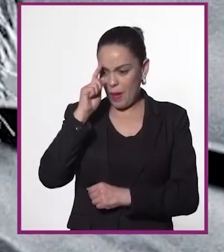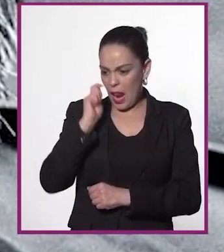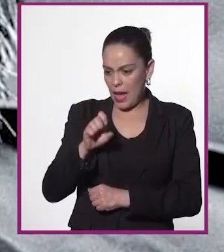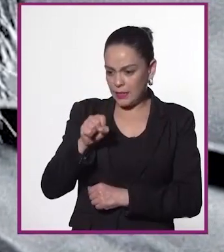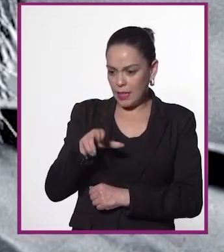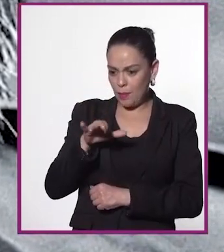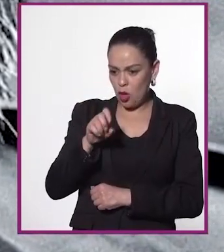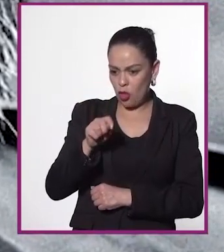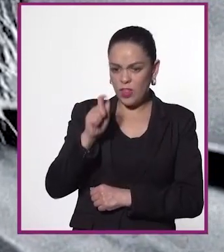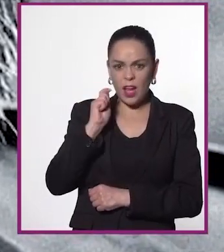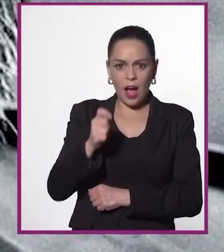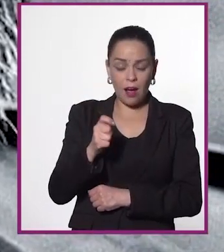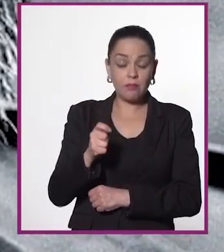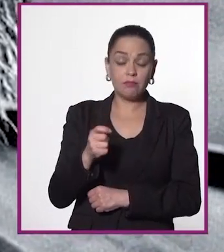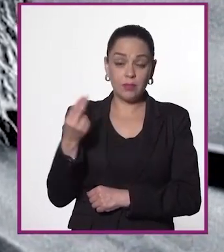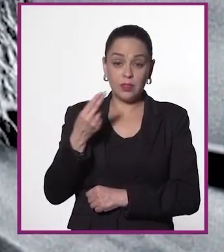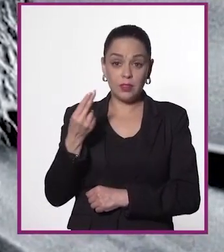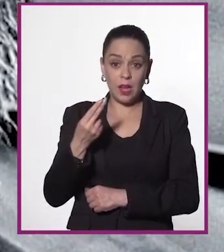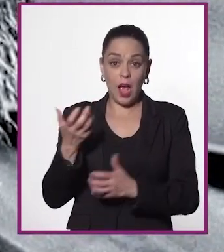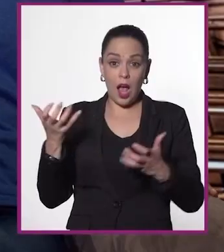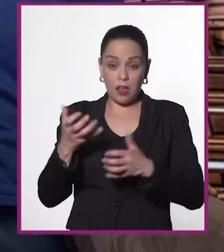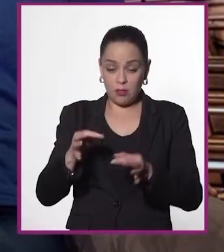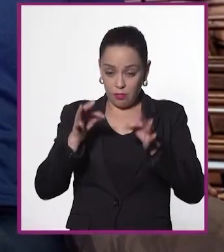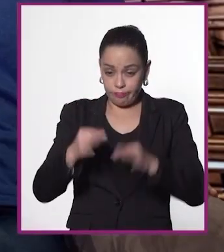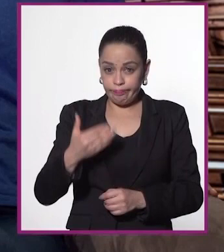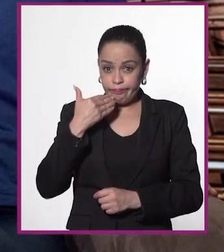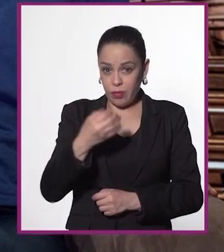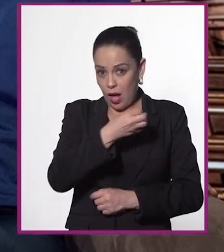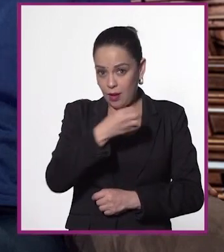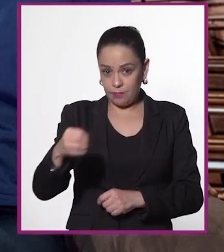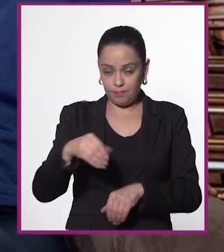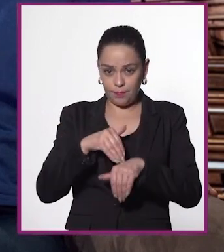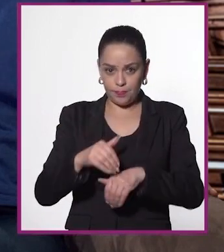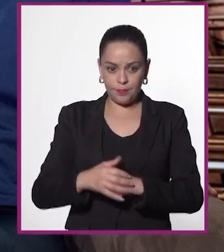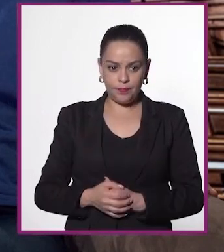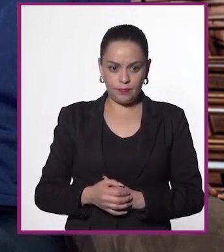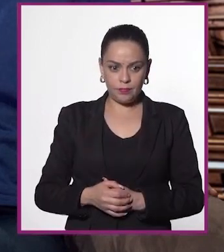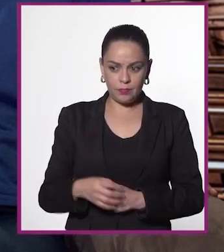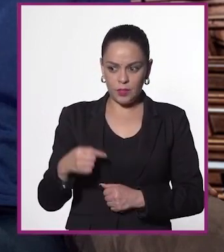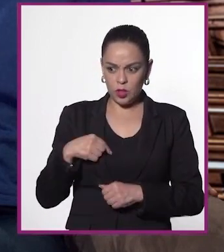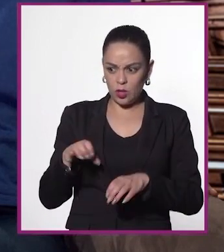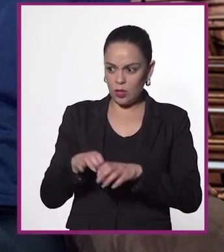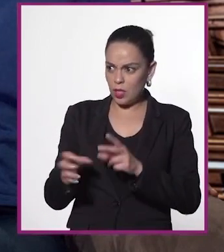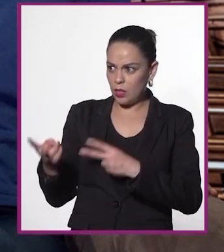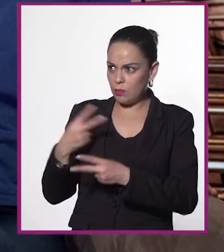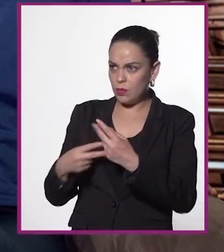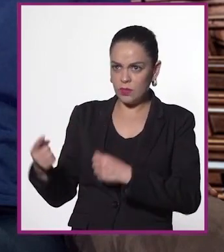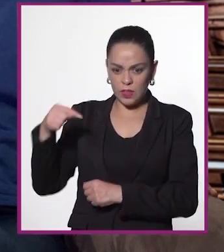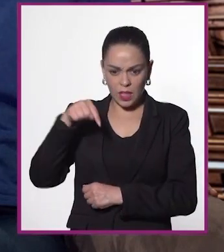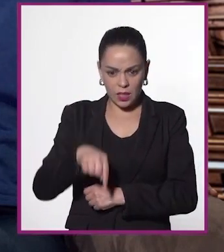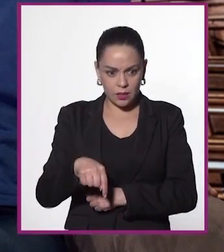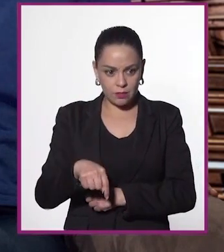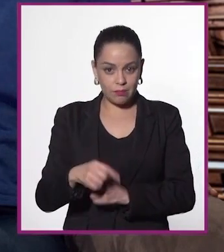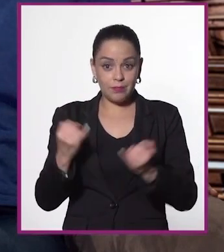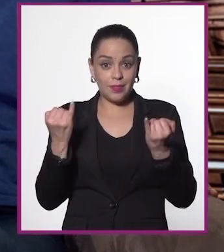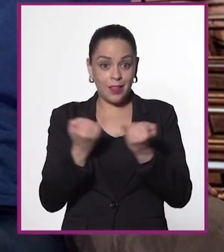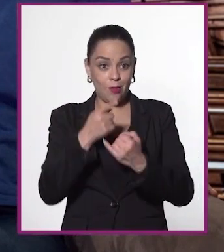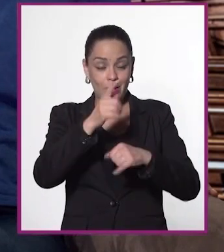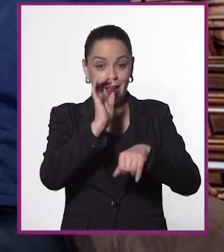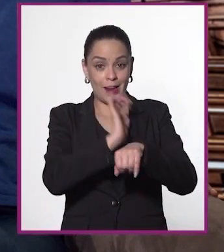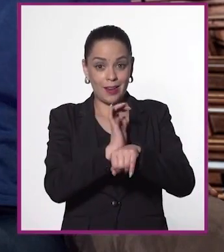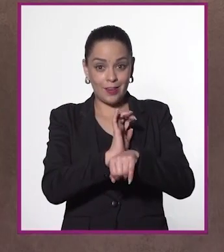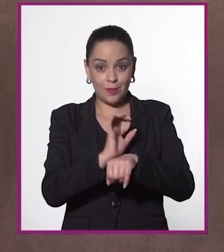sea considerada una disciplina formal. ¿Cómo llegué aquí? Al igual que en la película Odisea